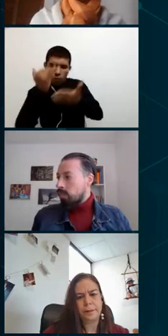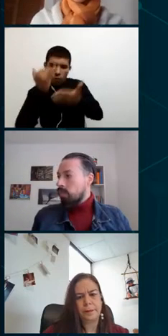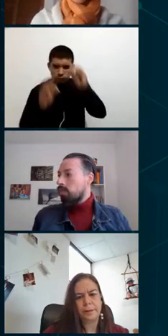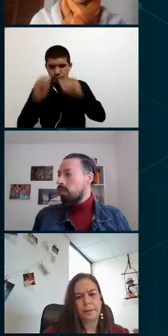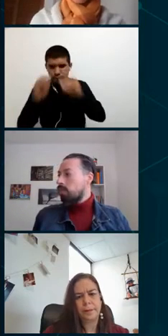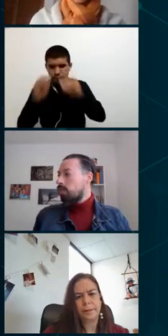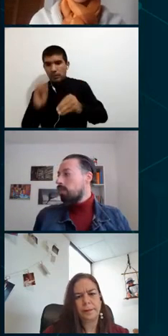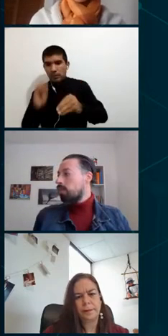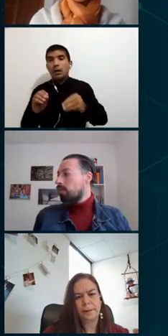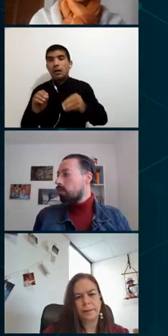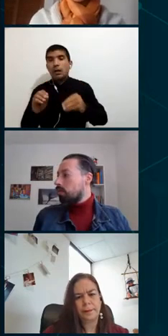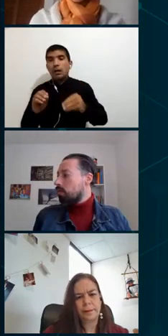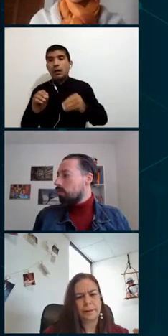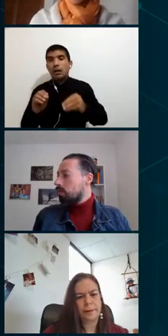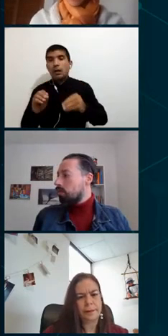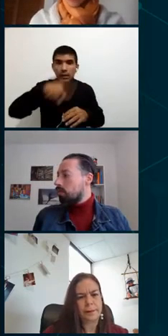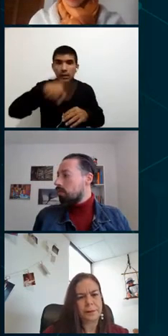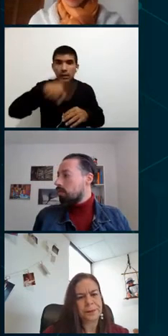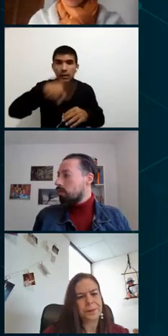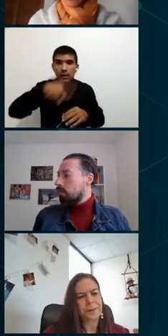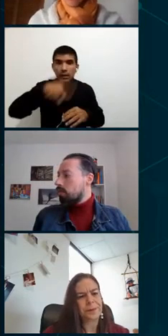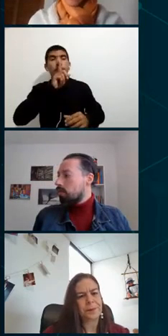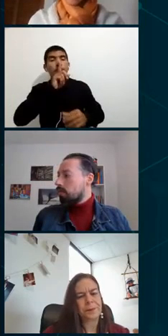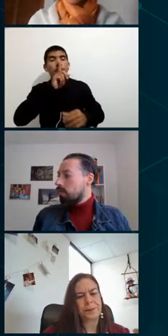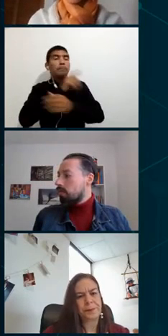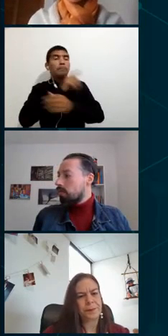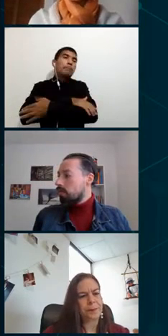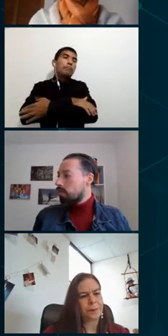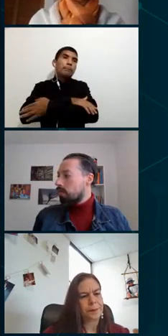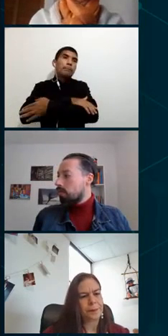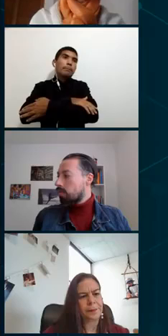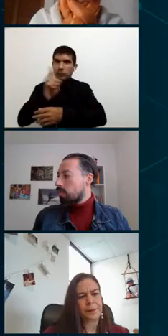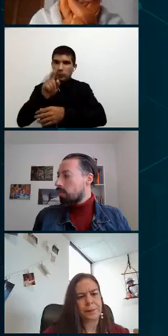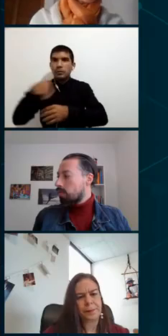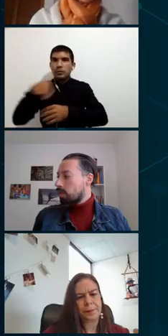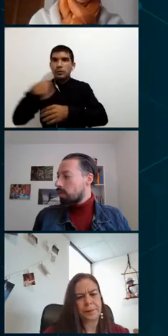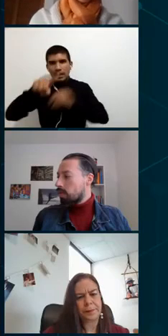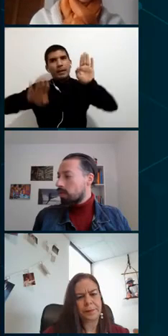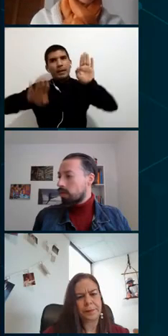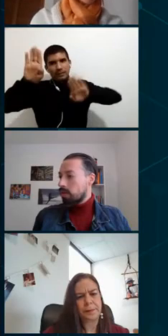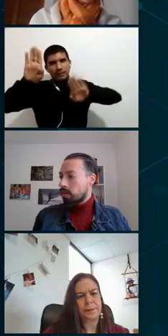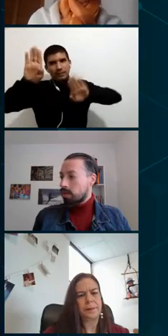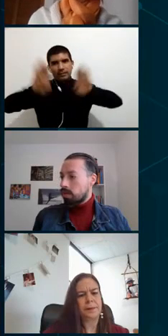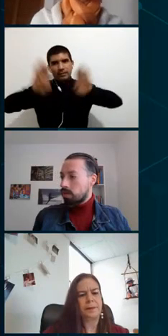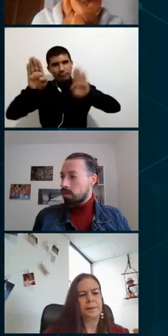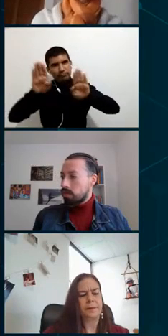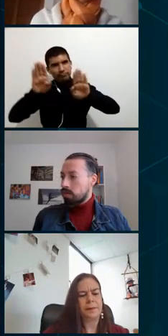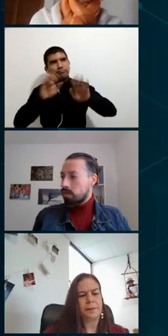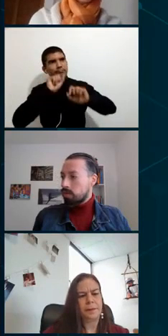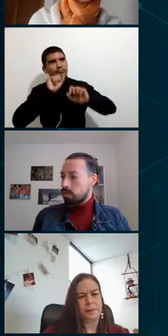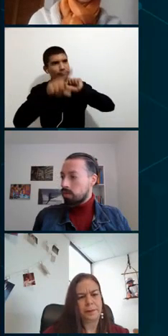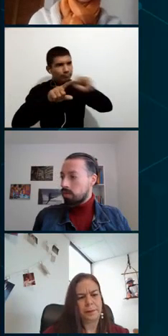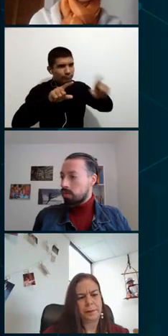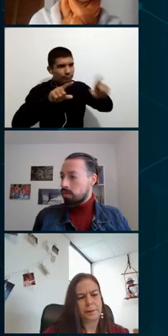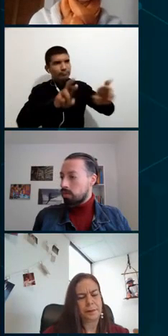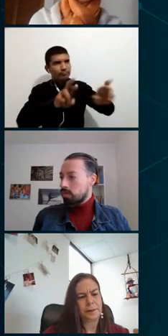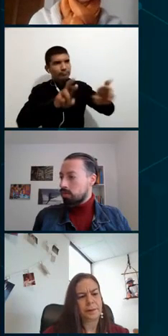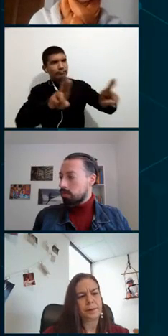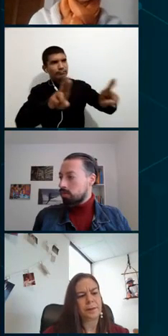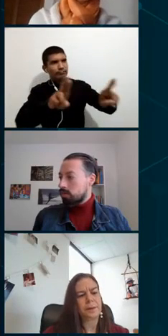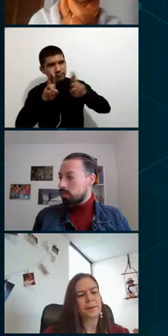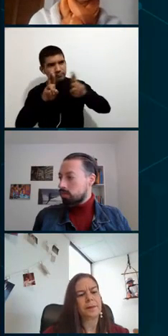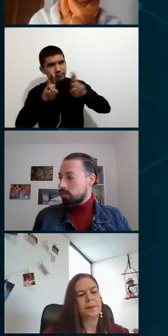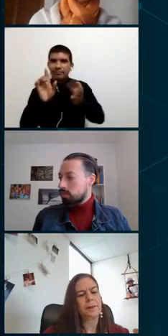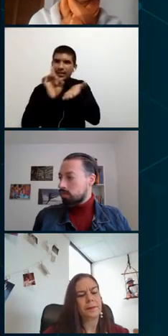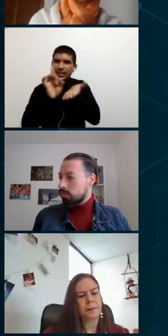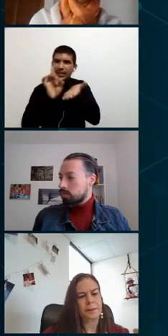chat o de otras formas. ¿Listo? Entonces, por favor, estén muy listos a participar para que este ejercicio sea